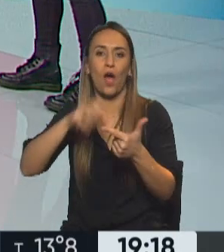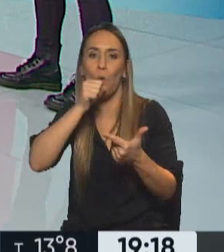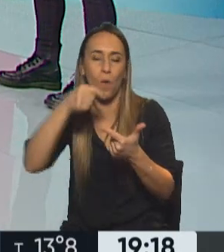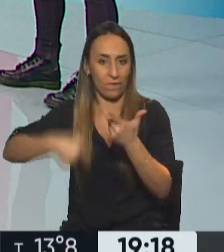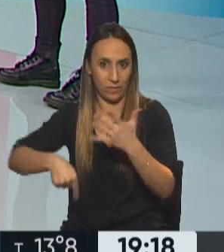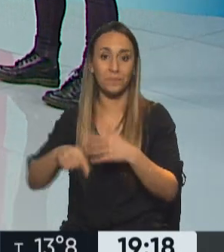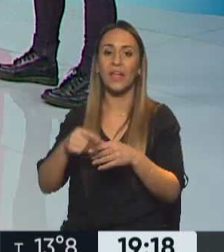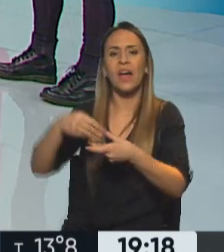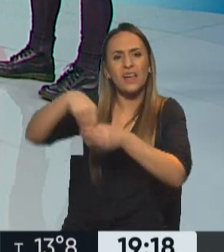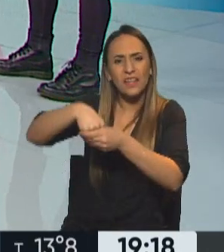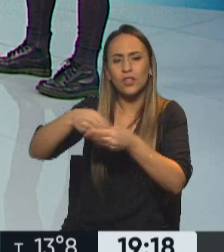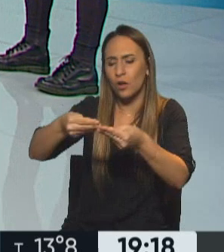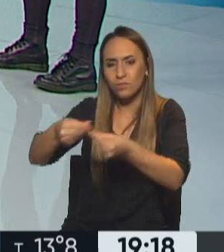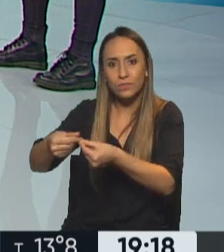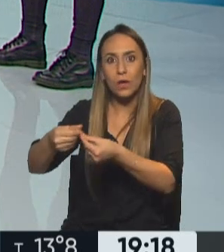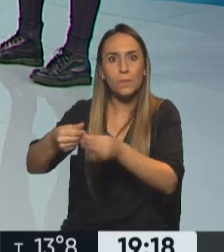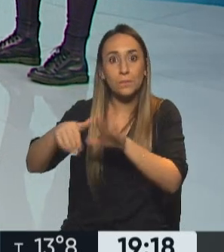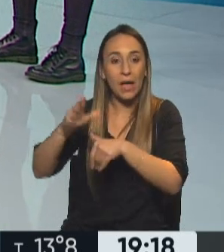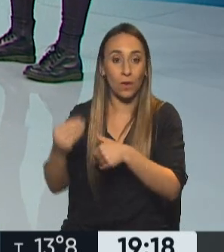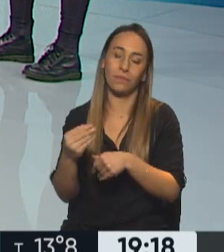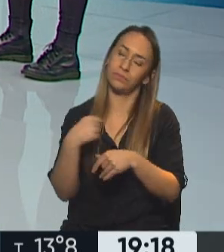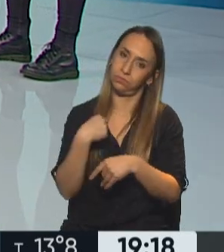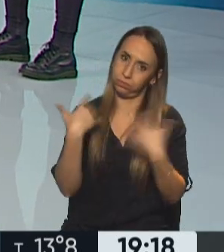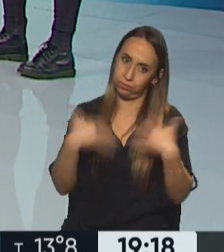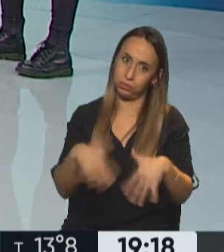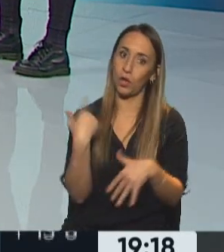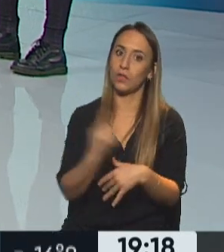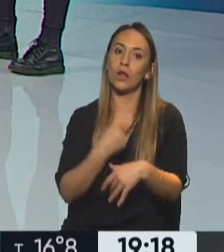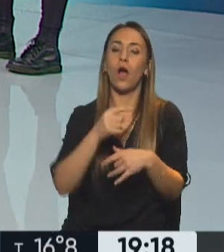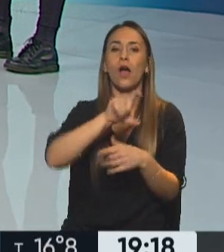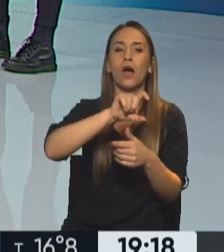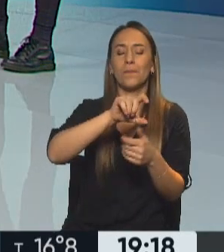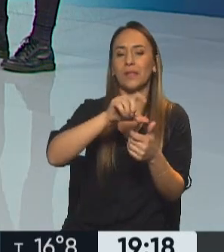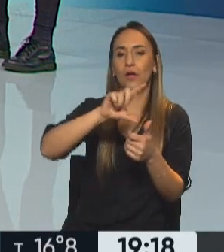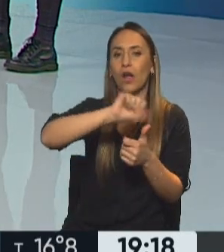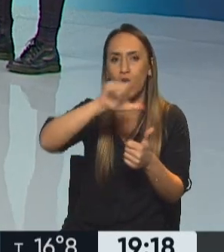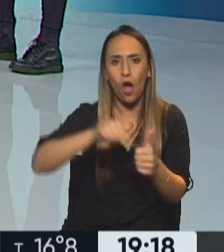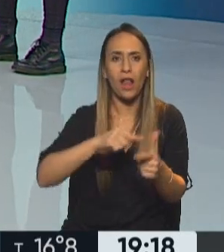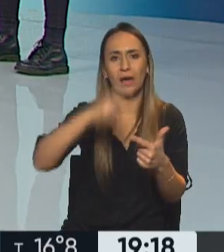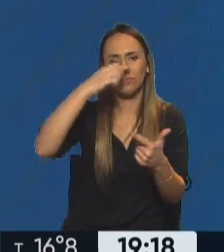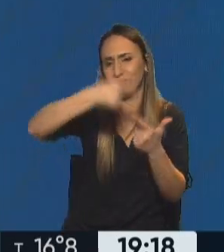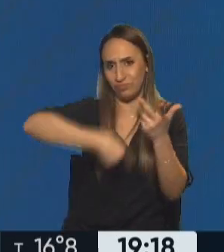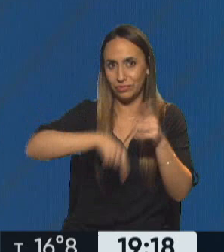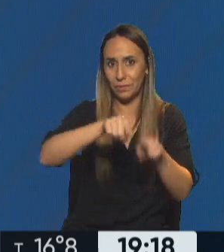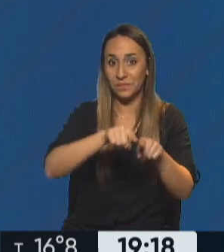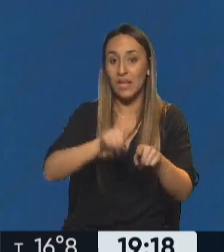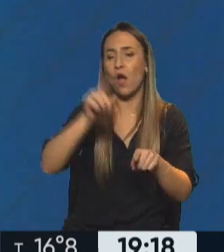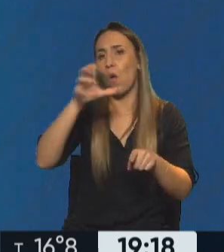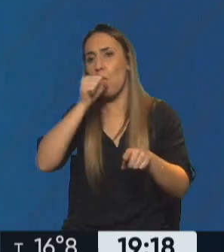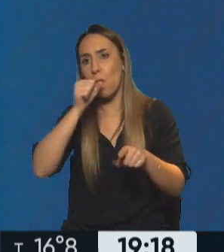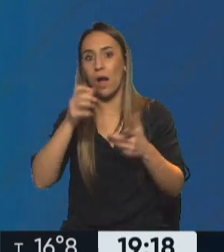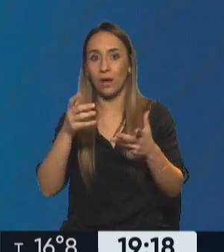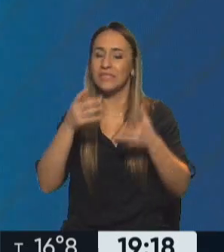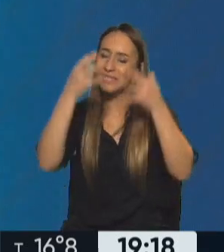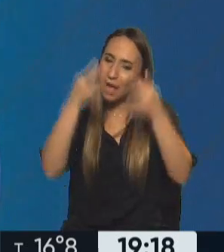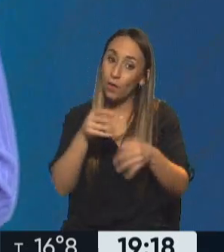exceso. Después, aquí tenemos todo un tema nosotros con las gaseosas, con los jugos que consumimos. Y esas van a ser seguramente las primeras que van a aparecer